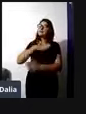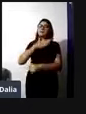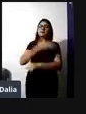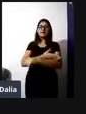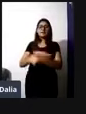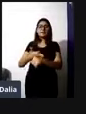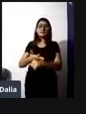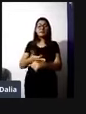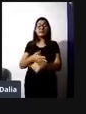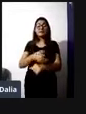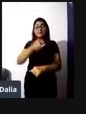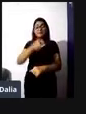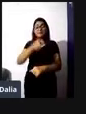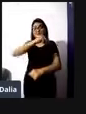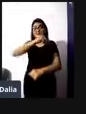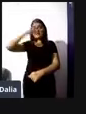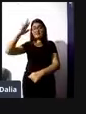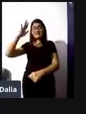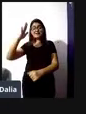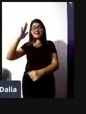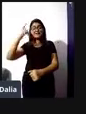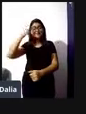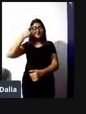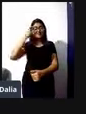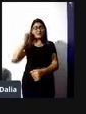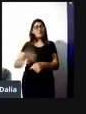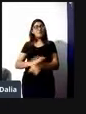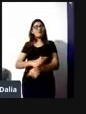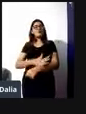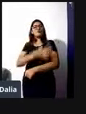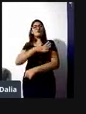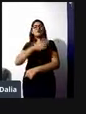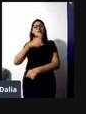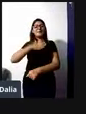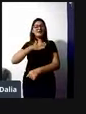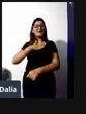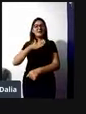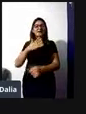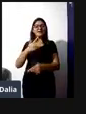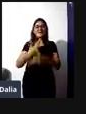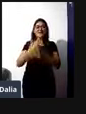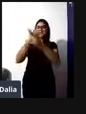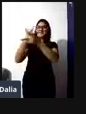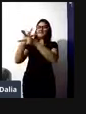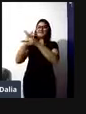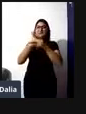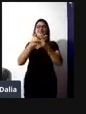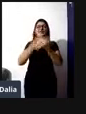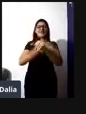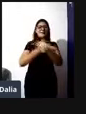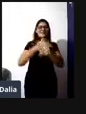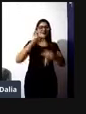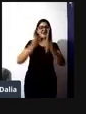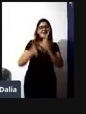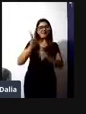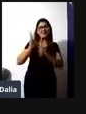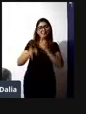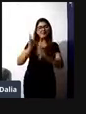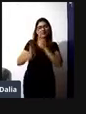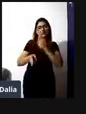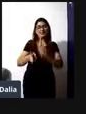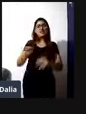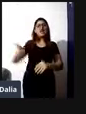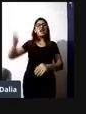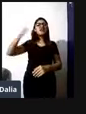qué emoción nos provoca conectarnos en una videollamada con nuestra familia, algo que no